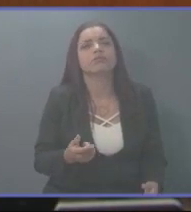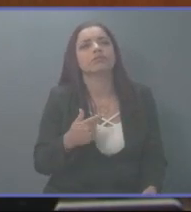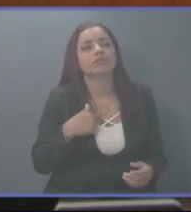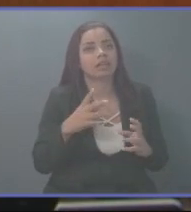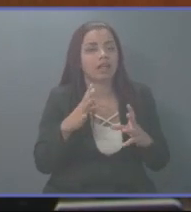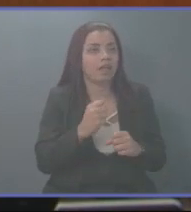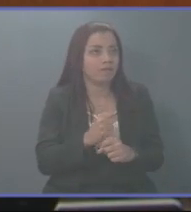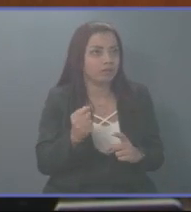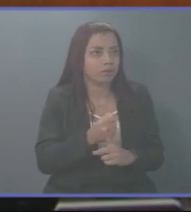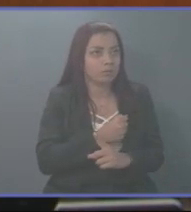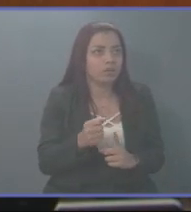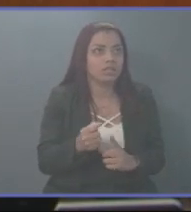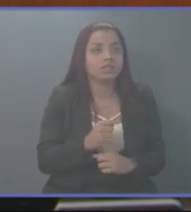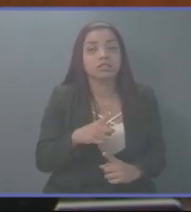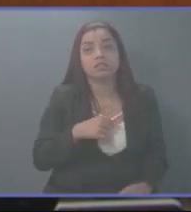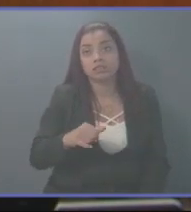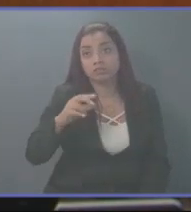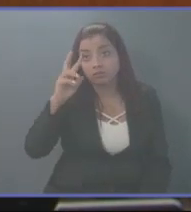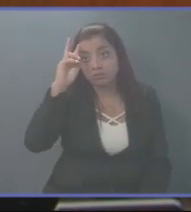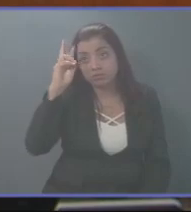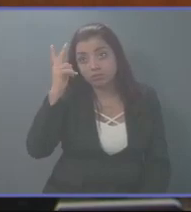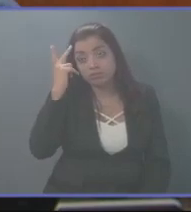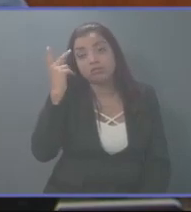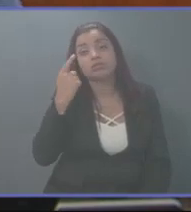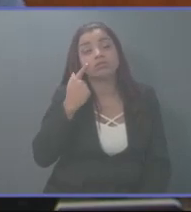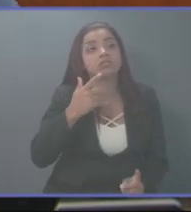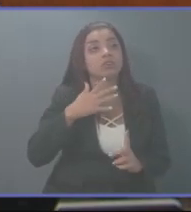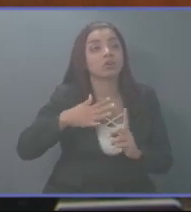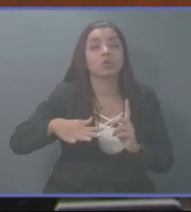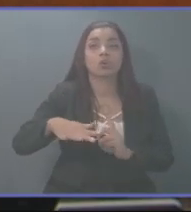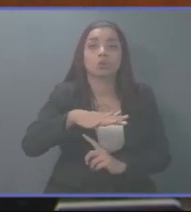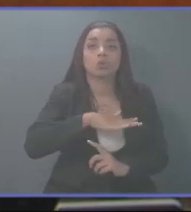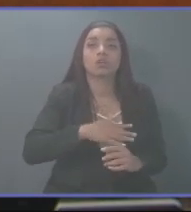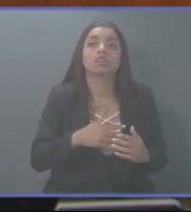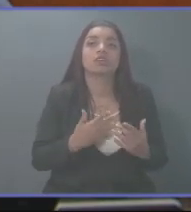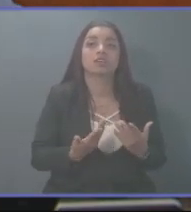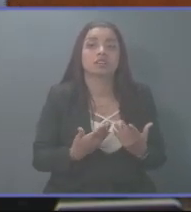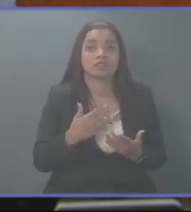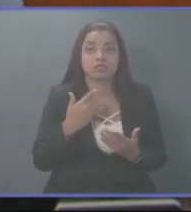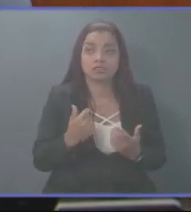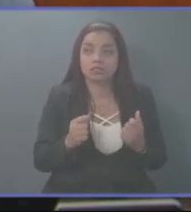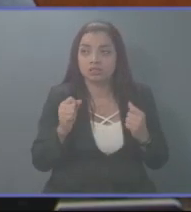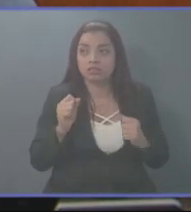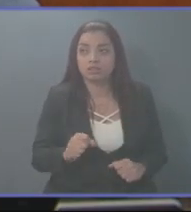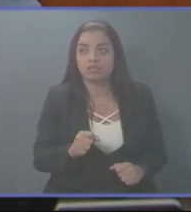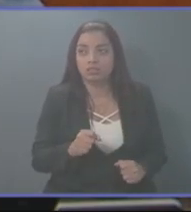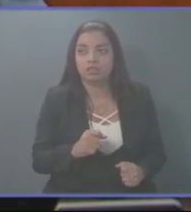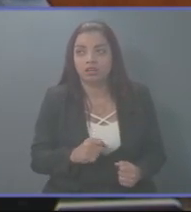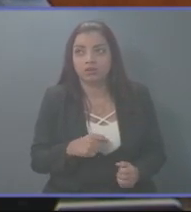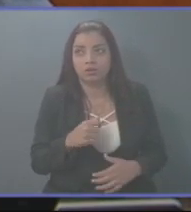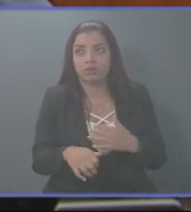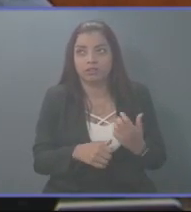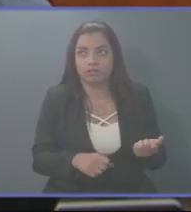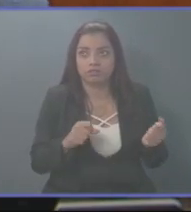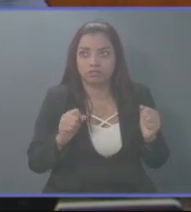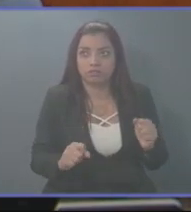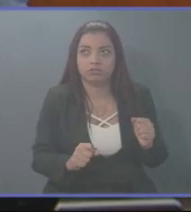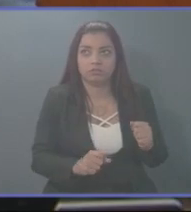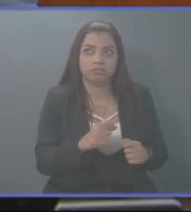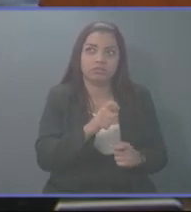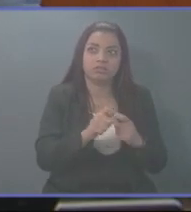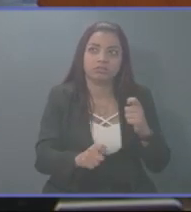Violencia es toda acción o conducta que con propósito o resultado cause daño, sufrimiento